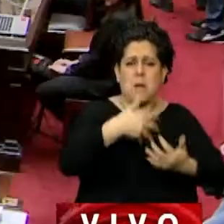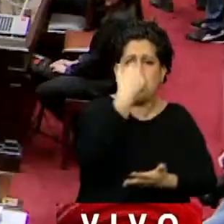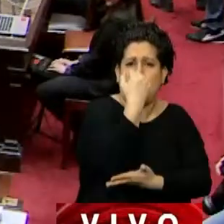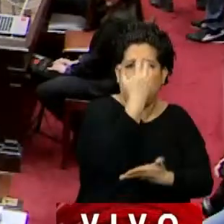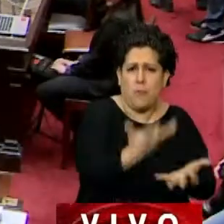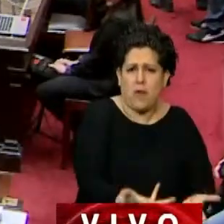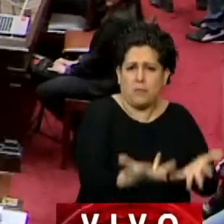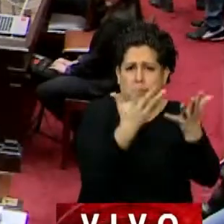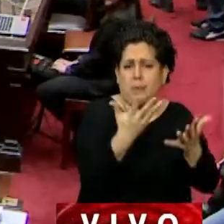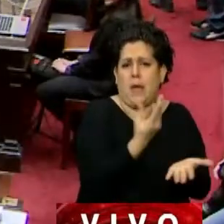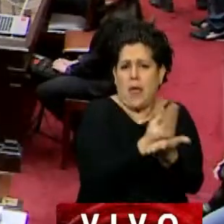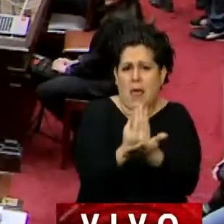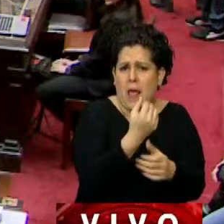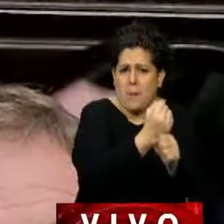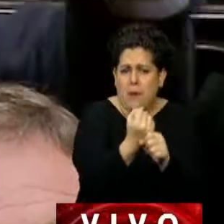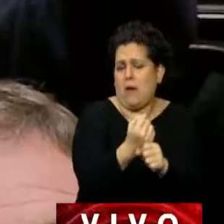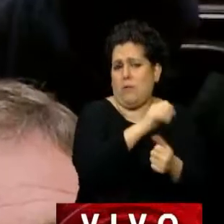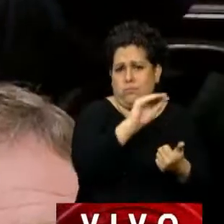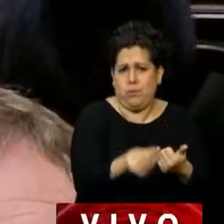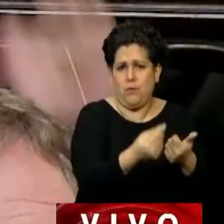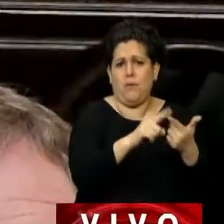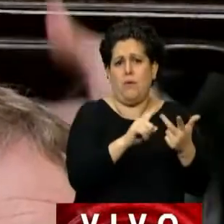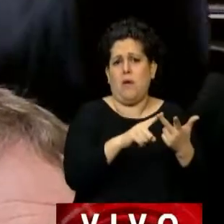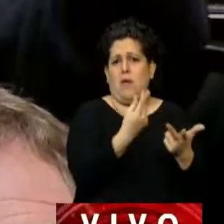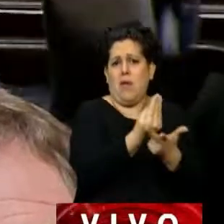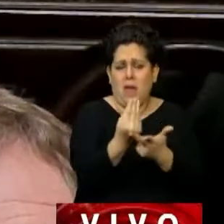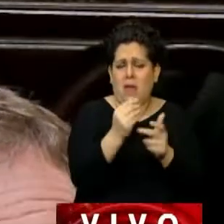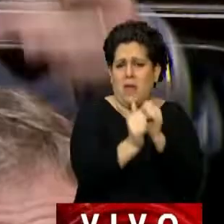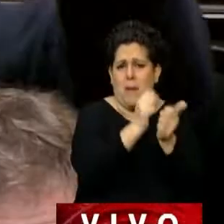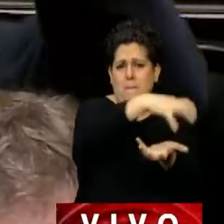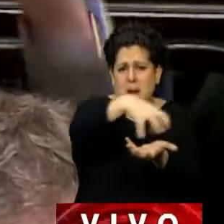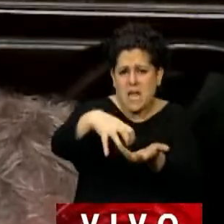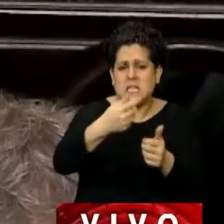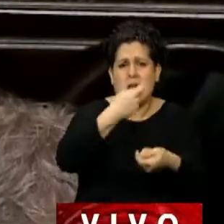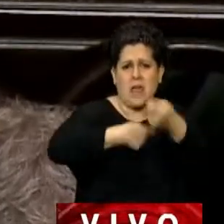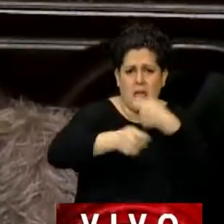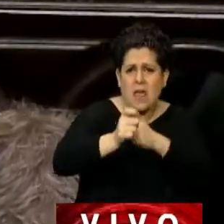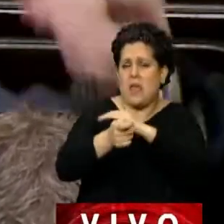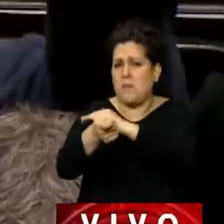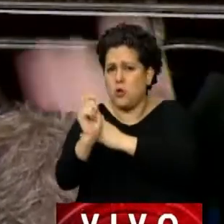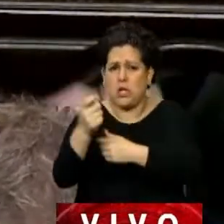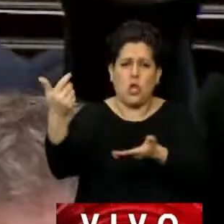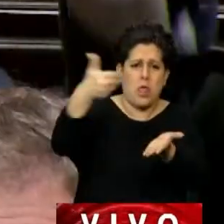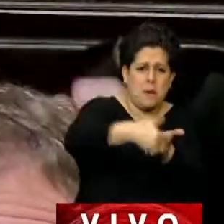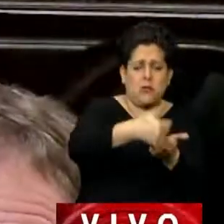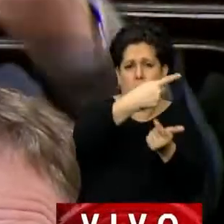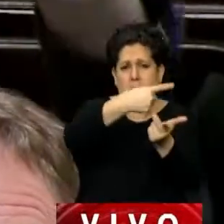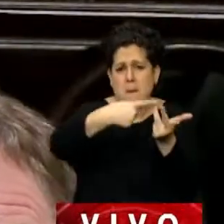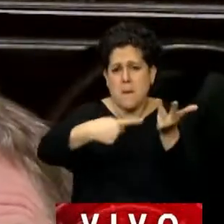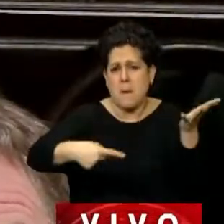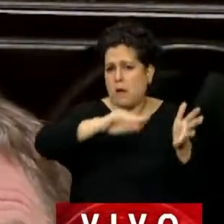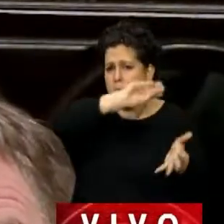bases de la creación de empleo, las bases de la creación de empresas, de exportaciones y de inversión. Son 20 años